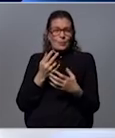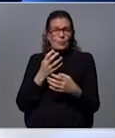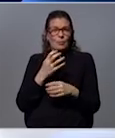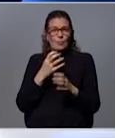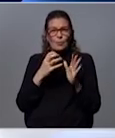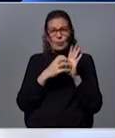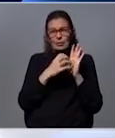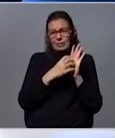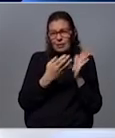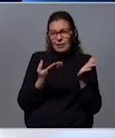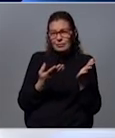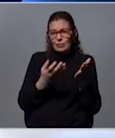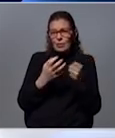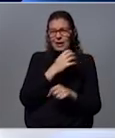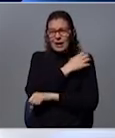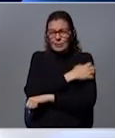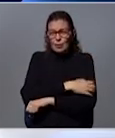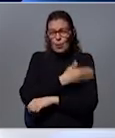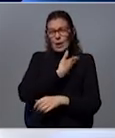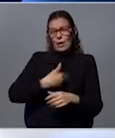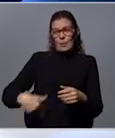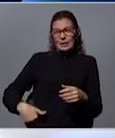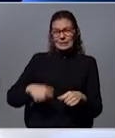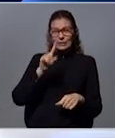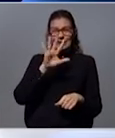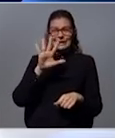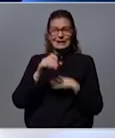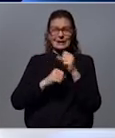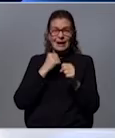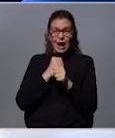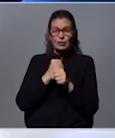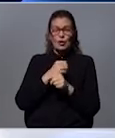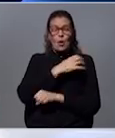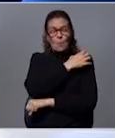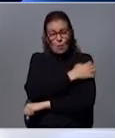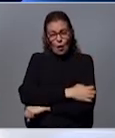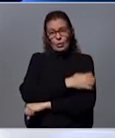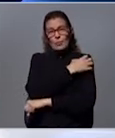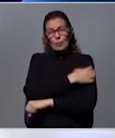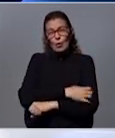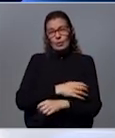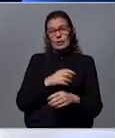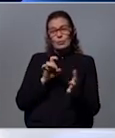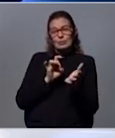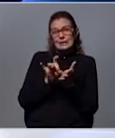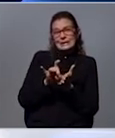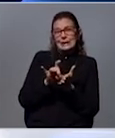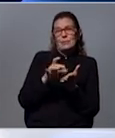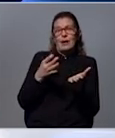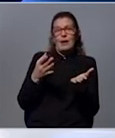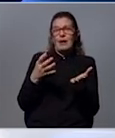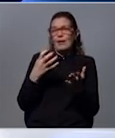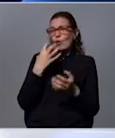reforma que no castiga a los pobres o el gobierno que hace 15 años que castiga a los pobres manteniéndolos en un sistema